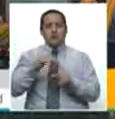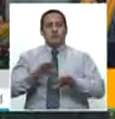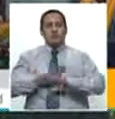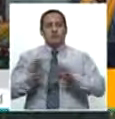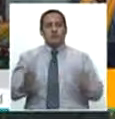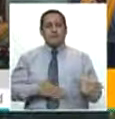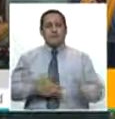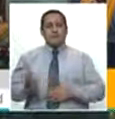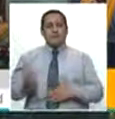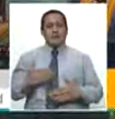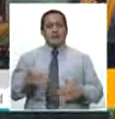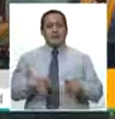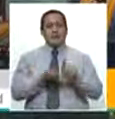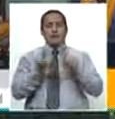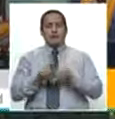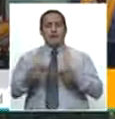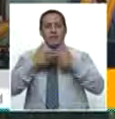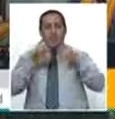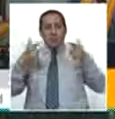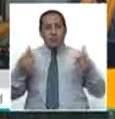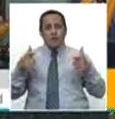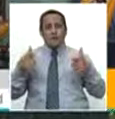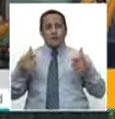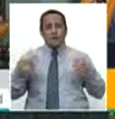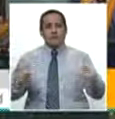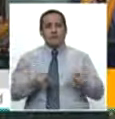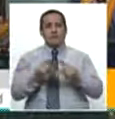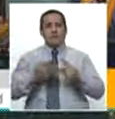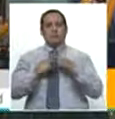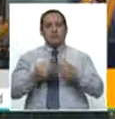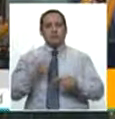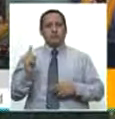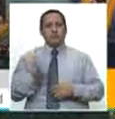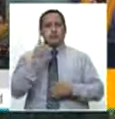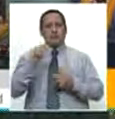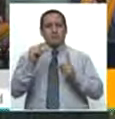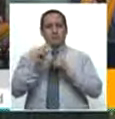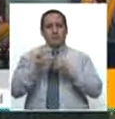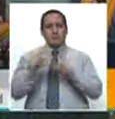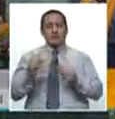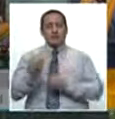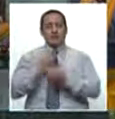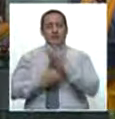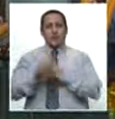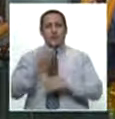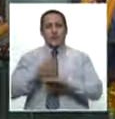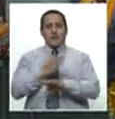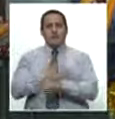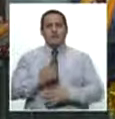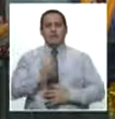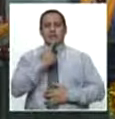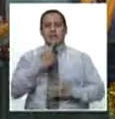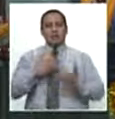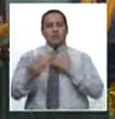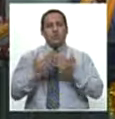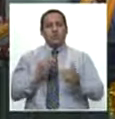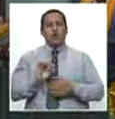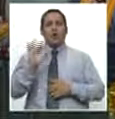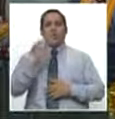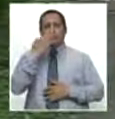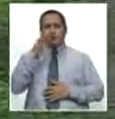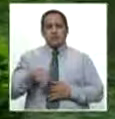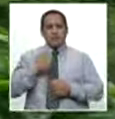pañales. Pasó a la terapista del lenguaje. Y ya empezaba con sus primeras palabras y nos dimos cuenta que lo que había que hacer era como cualquier